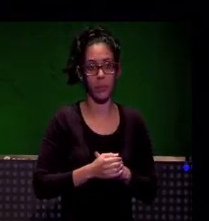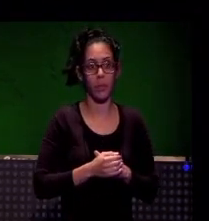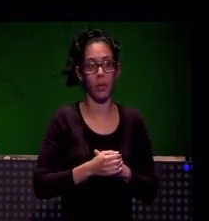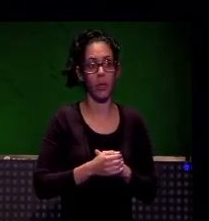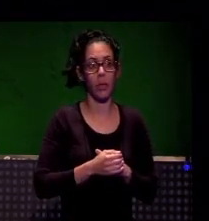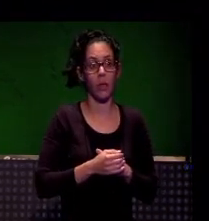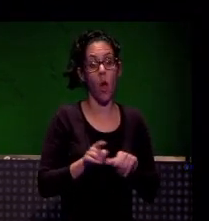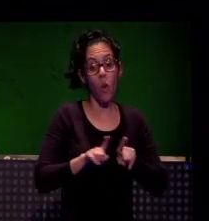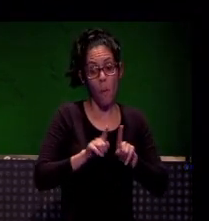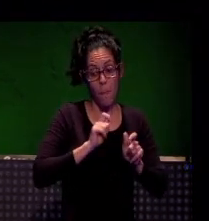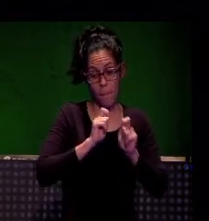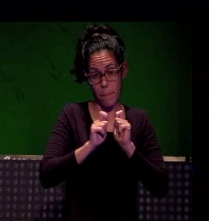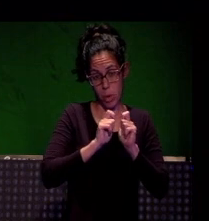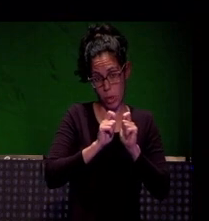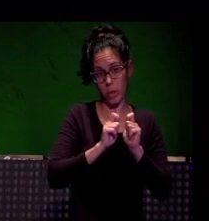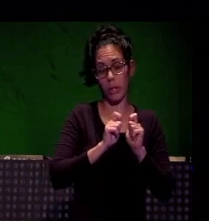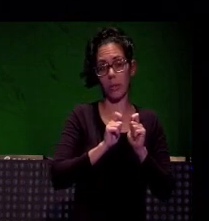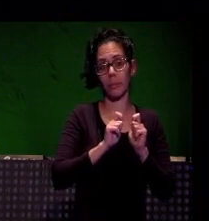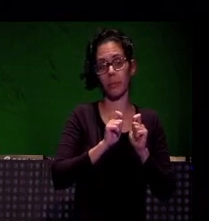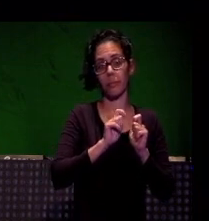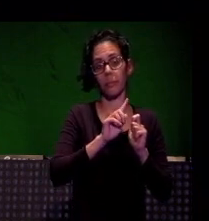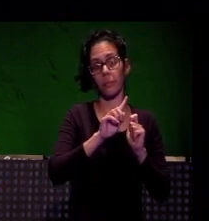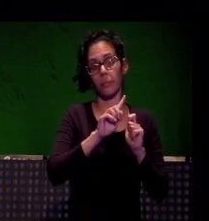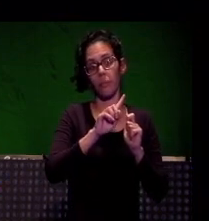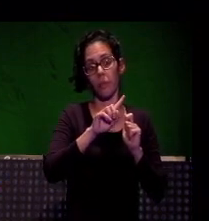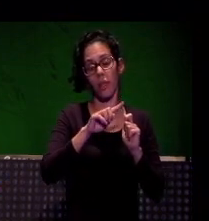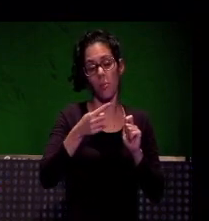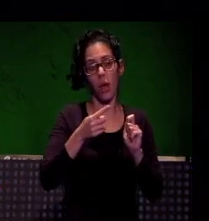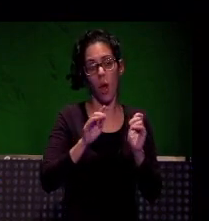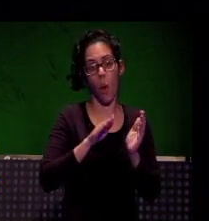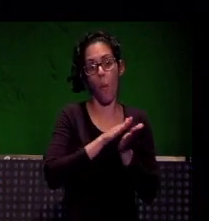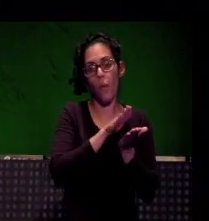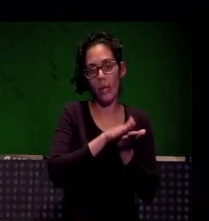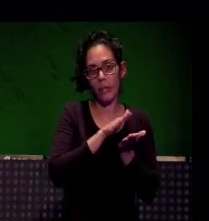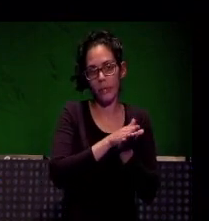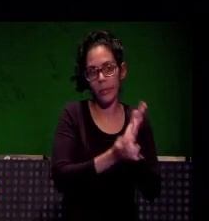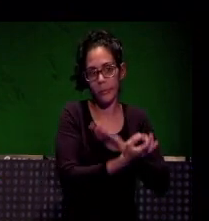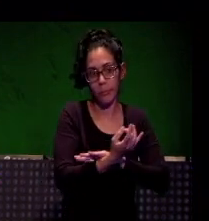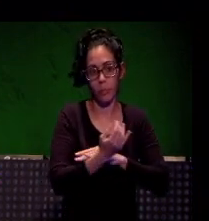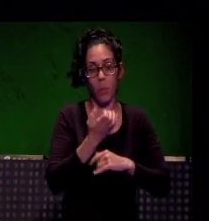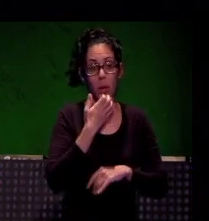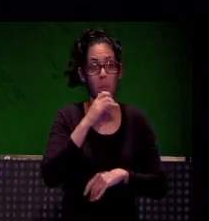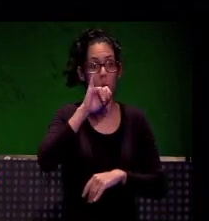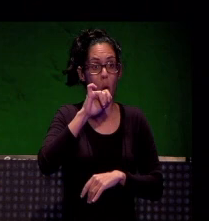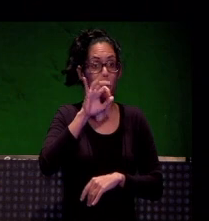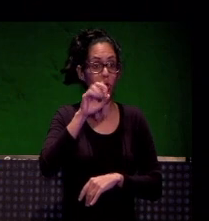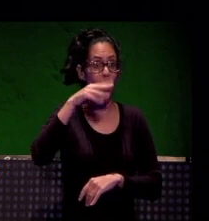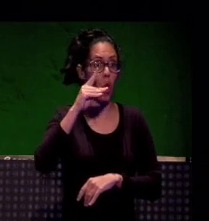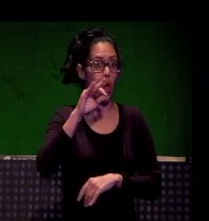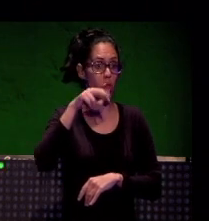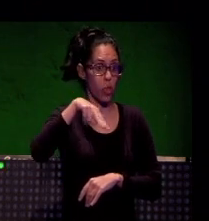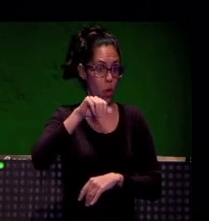pronto y después de lanzar varias publicaciones entre otras de 'yo dona' y de ser una